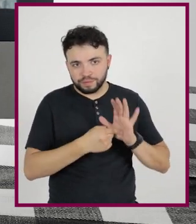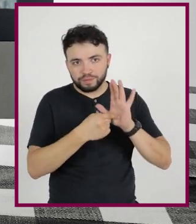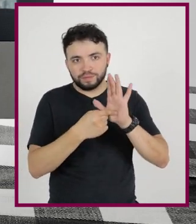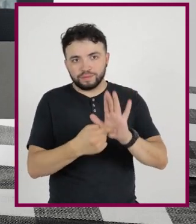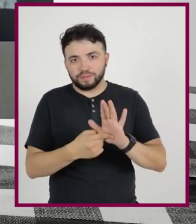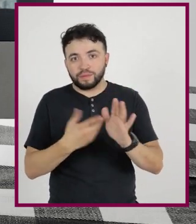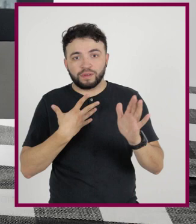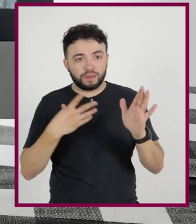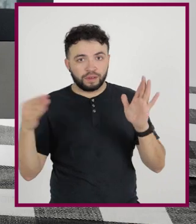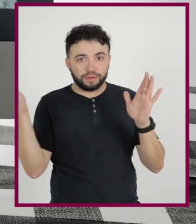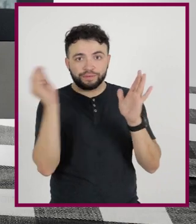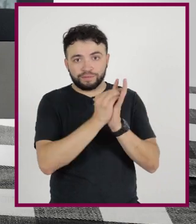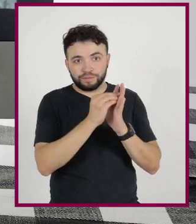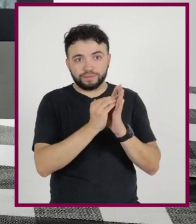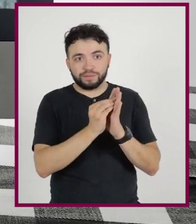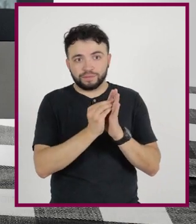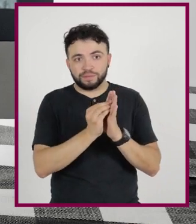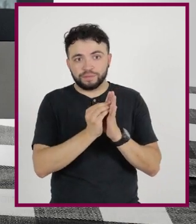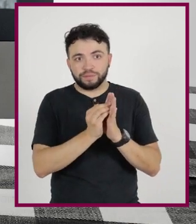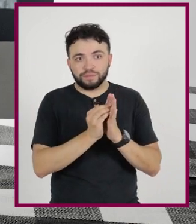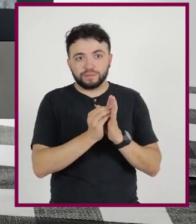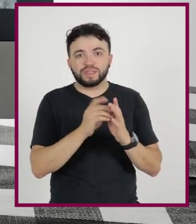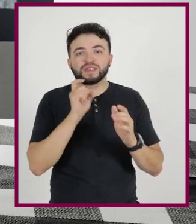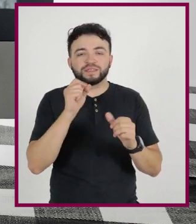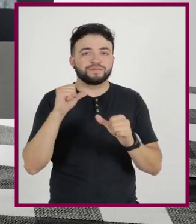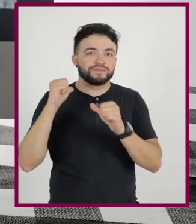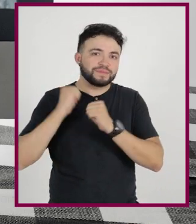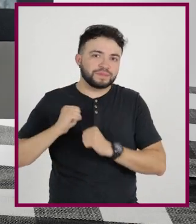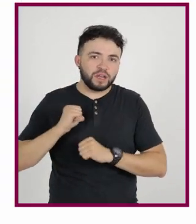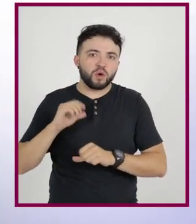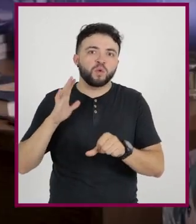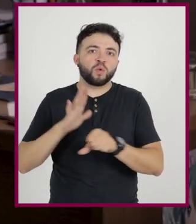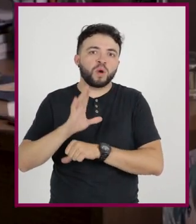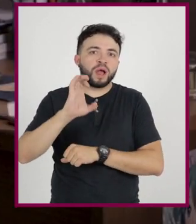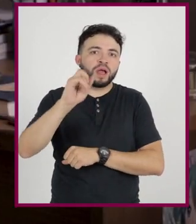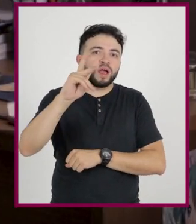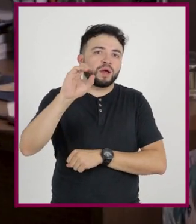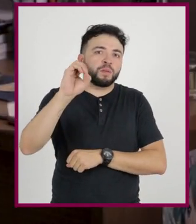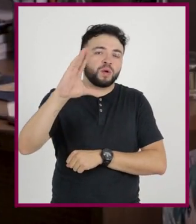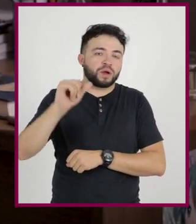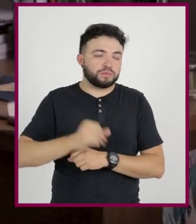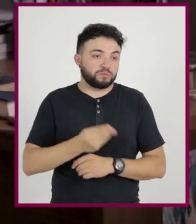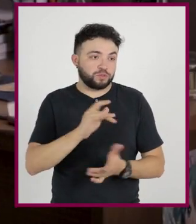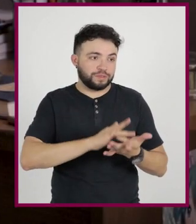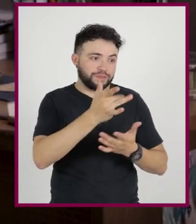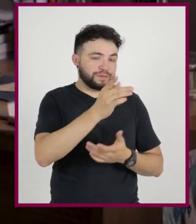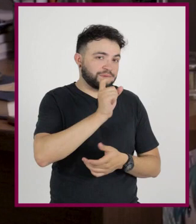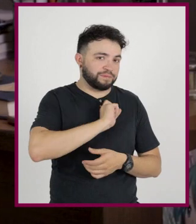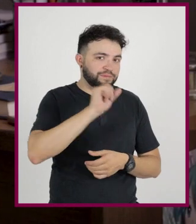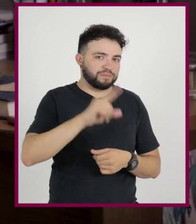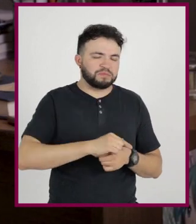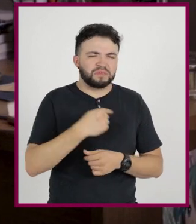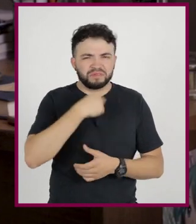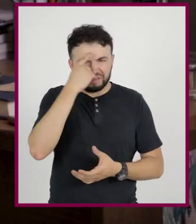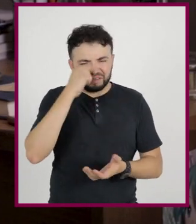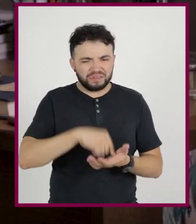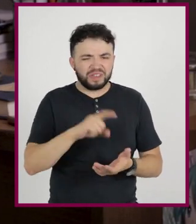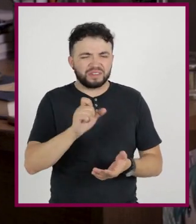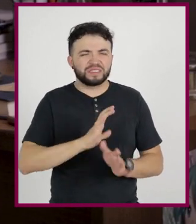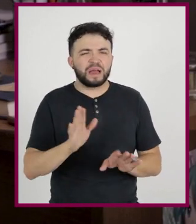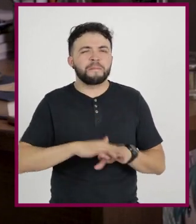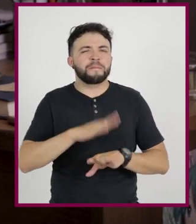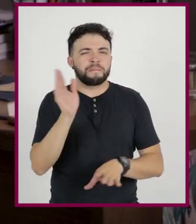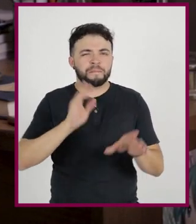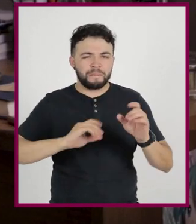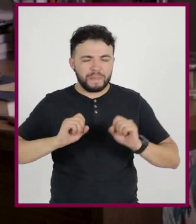suele representar o suele estar impregnado del espíritu de la época. Muchas gracias a nuestra especialista. Creo que con esto